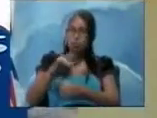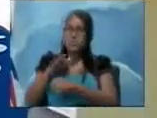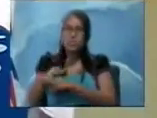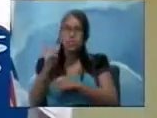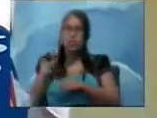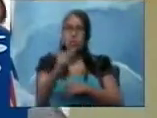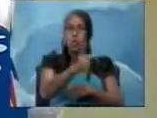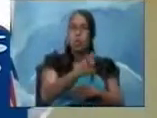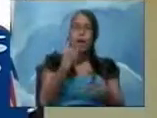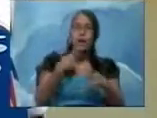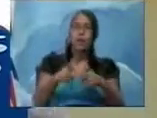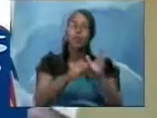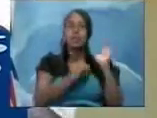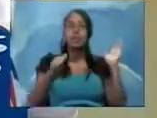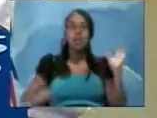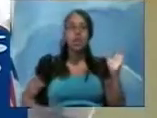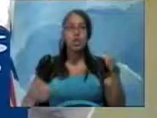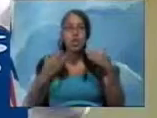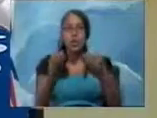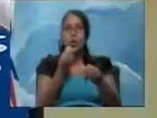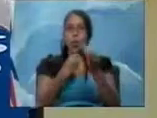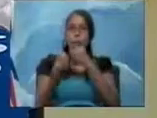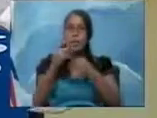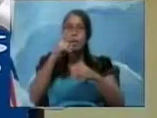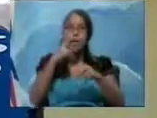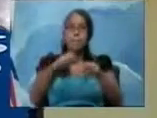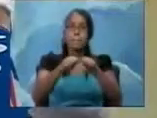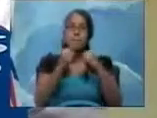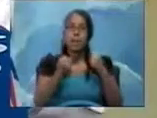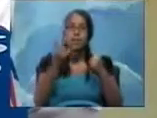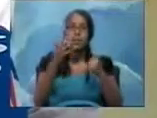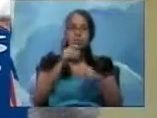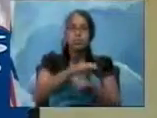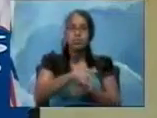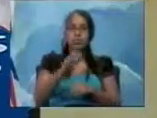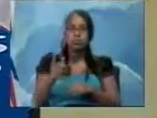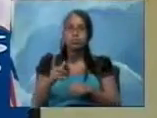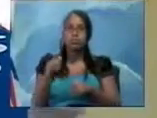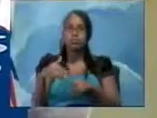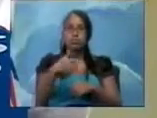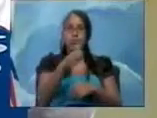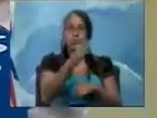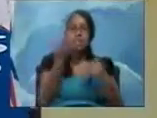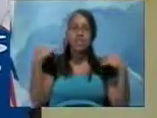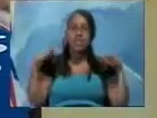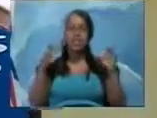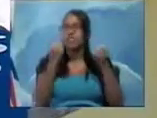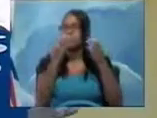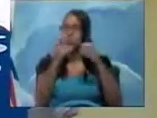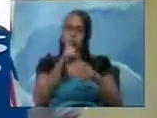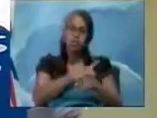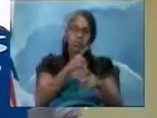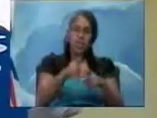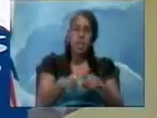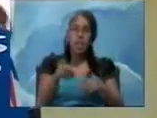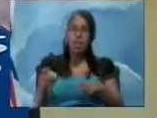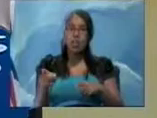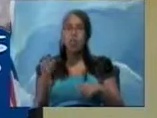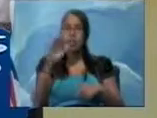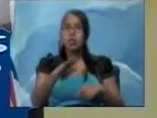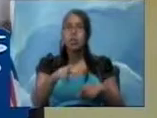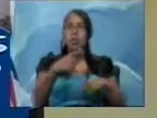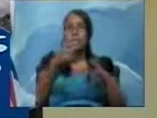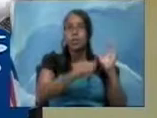Señor le dio eh comida le dio panes y y y multiplicó los peces quizás muchos de ellos más adelante estuvieron cuando el señor